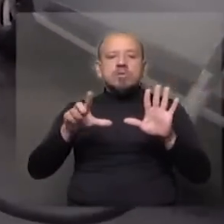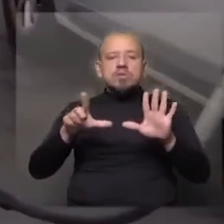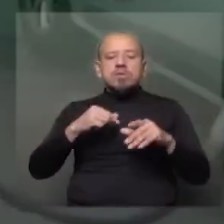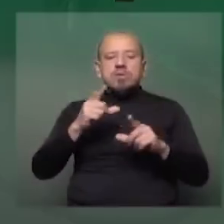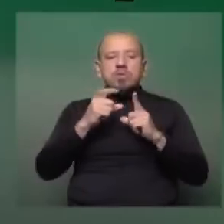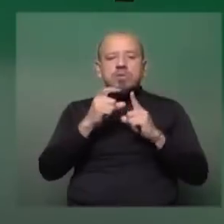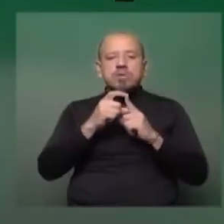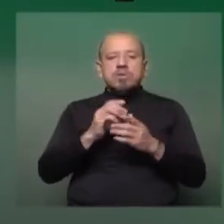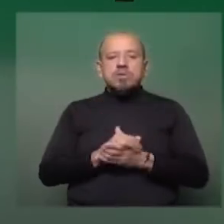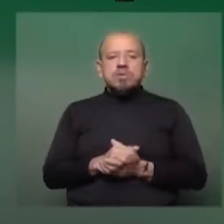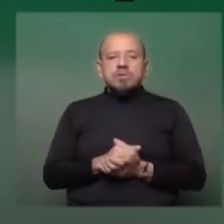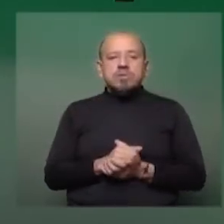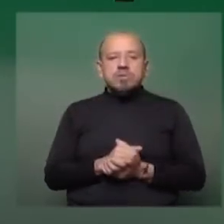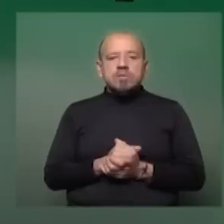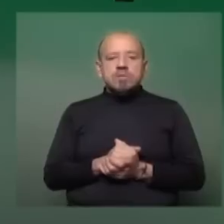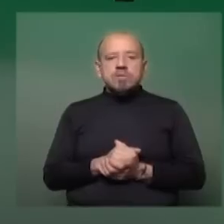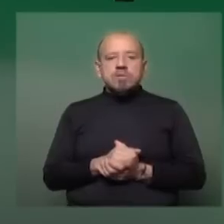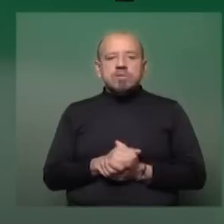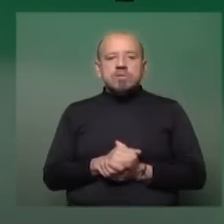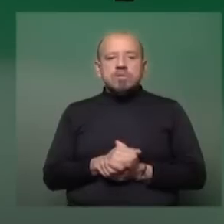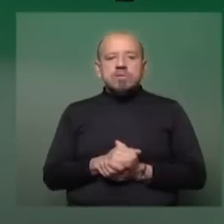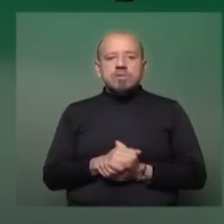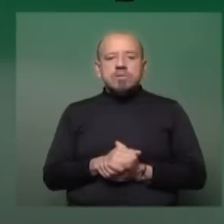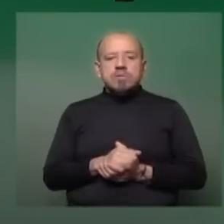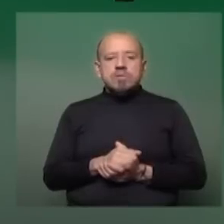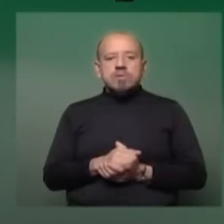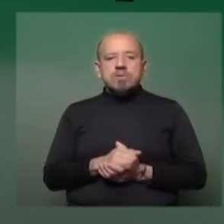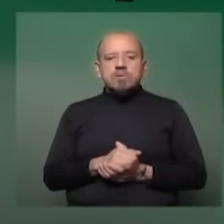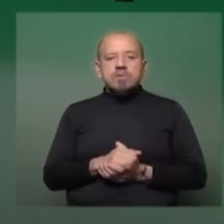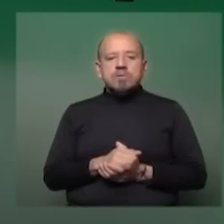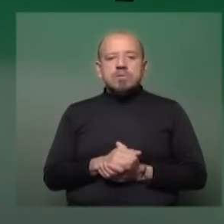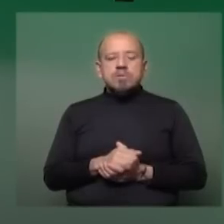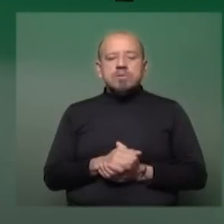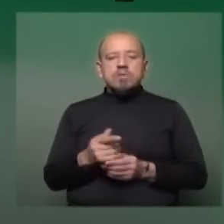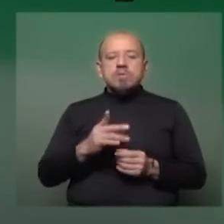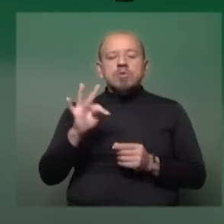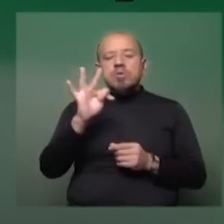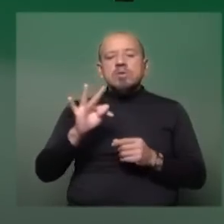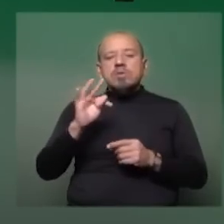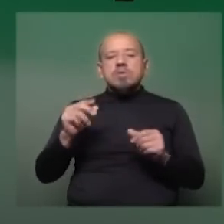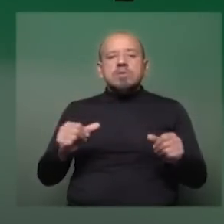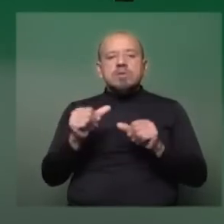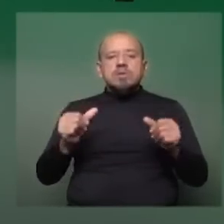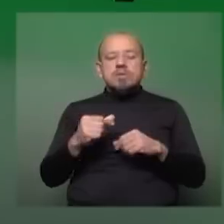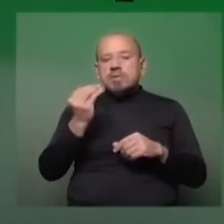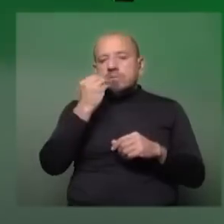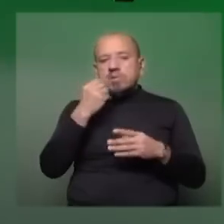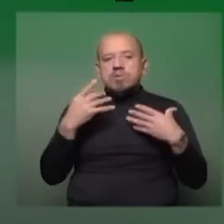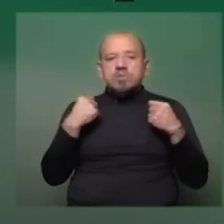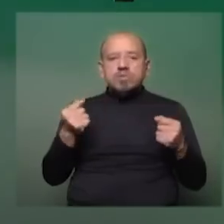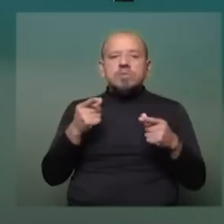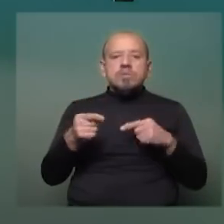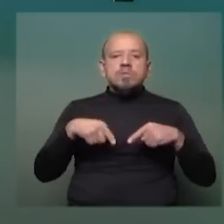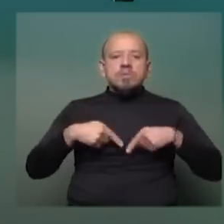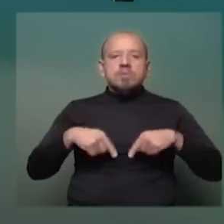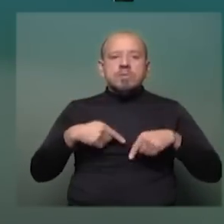0,87 vamos a hablar ahora de alimentación porque los talleres de alimentación saludable que organiza la intendencia de Montevideo